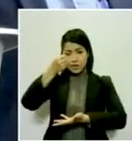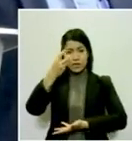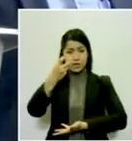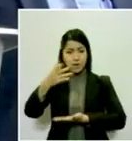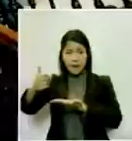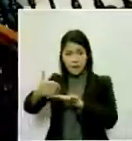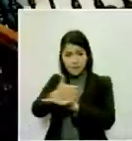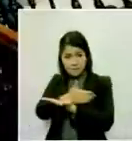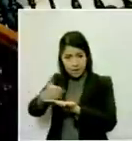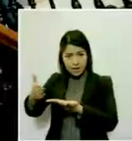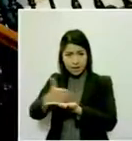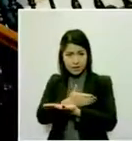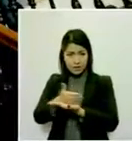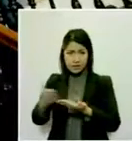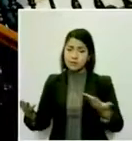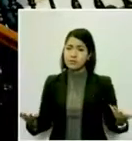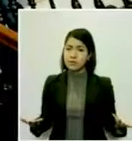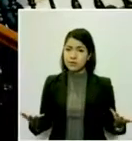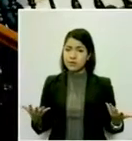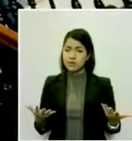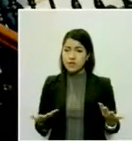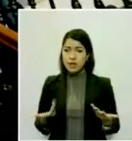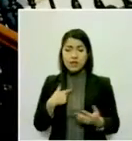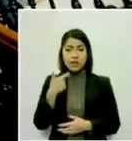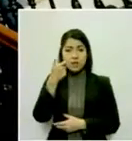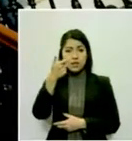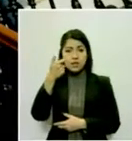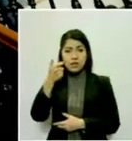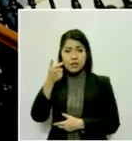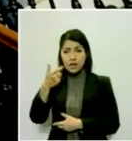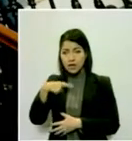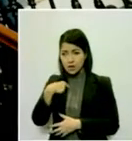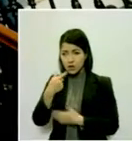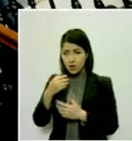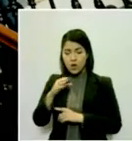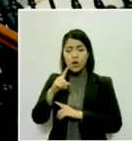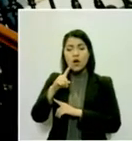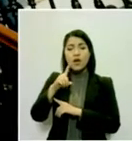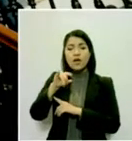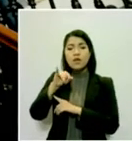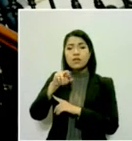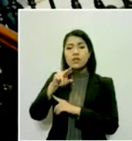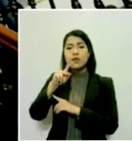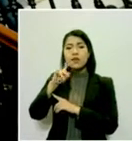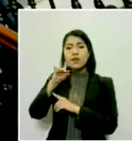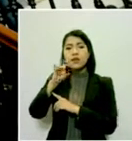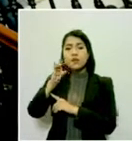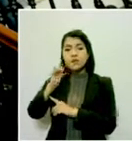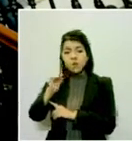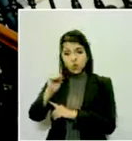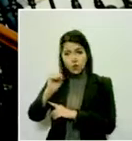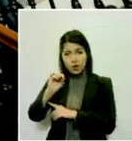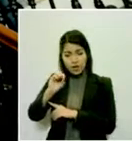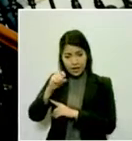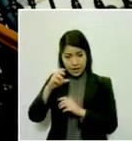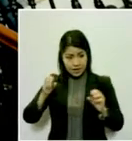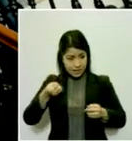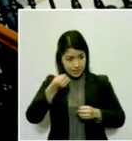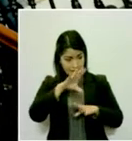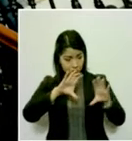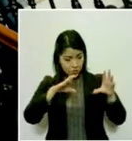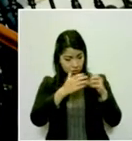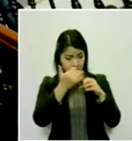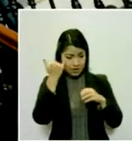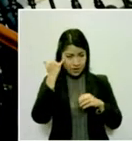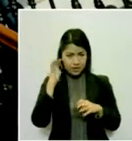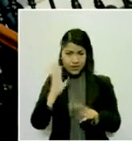aparte del presupuesto directo. Aquí quiero ser muy enfático. No quiere decir que